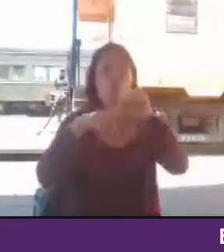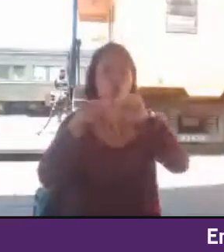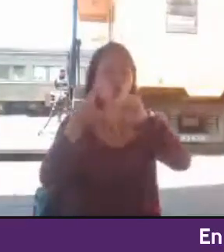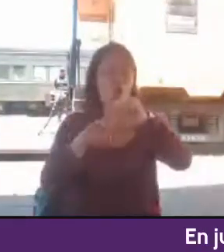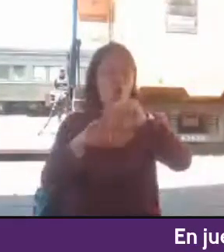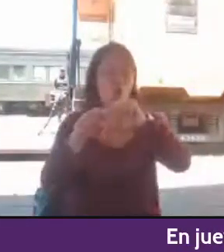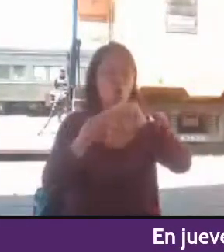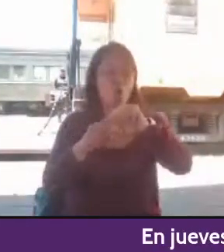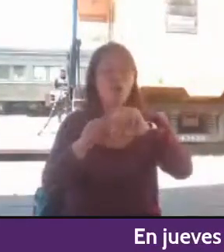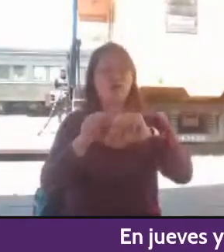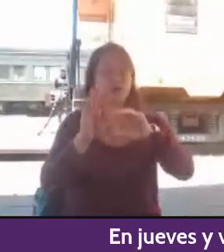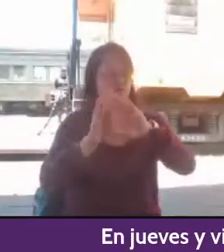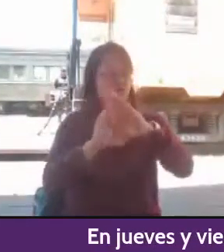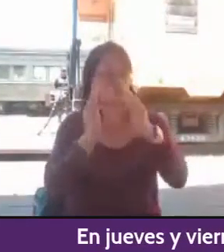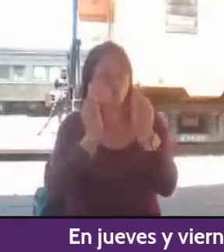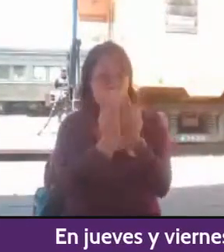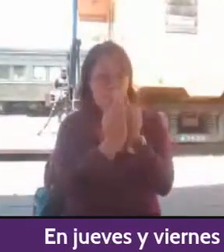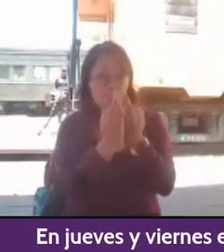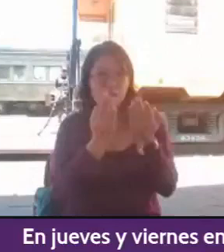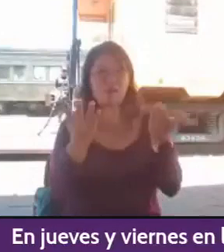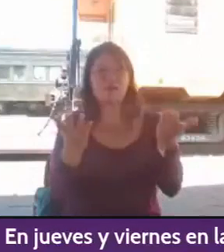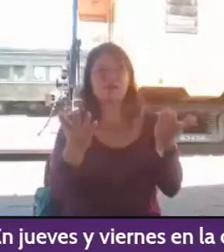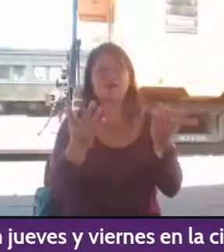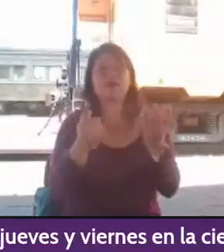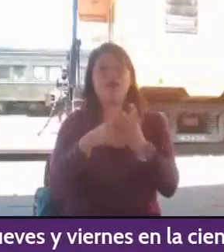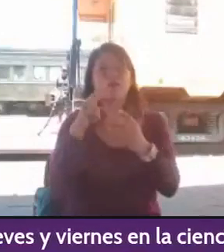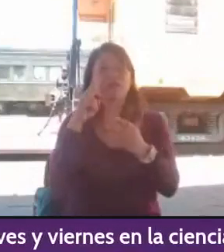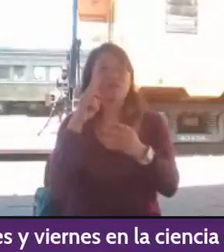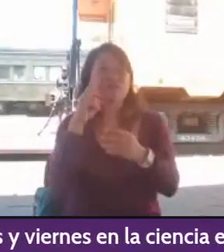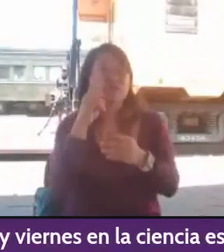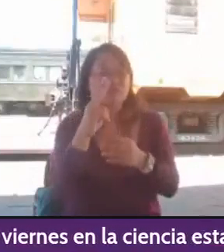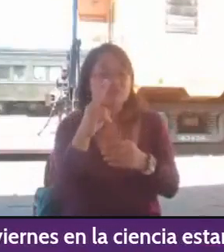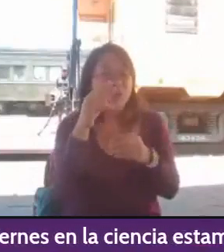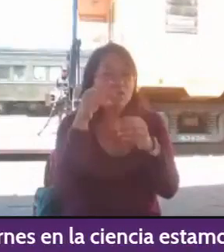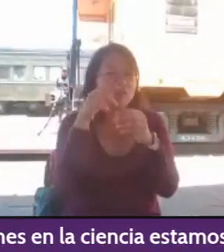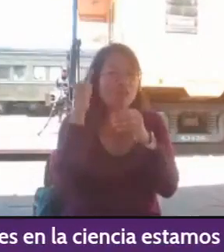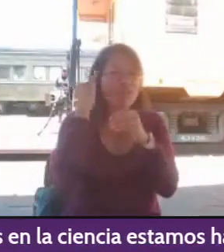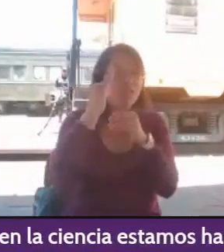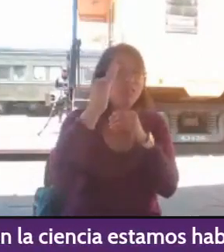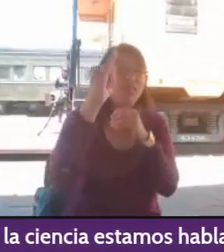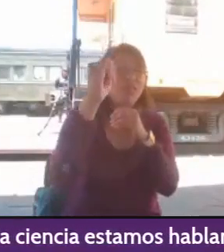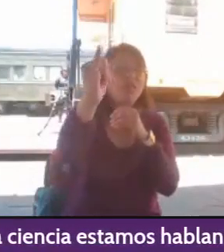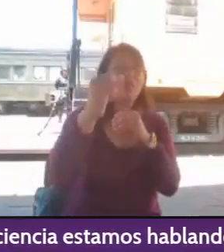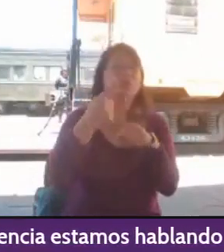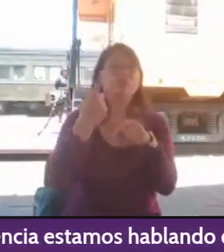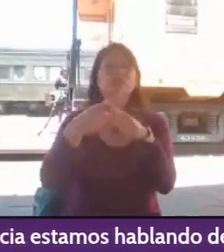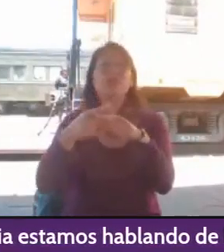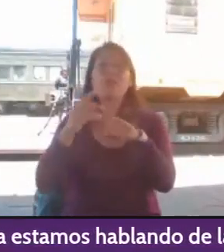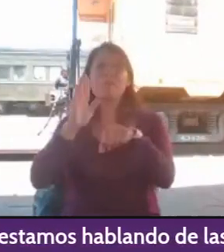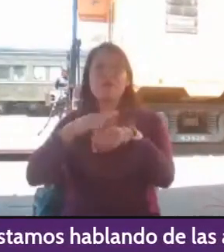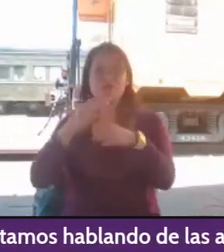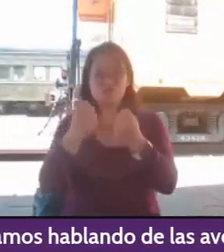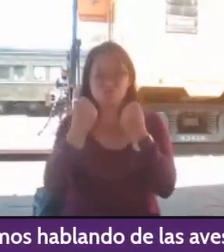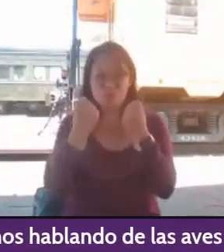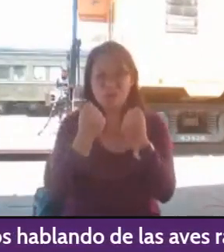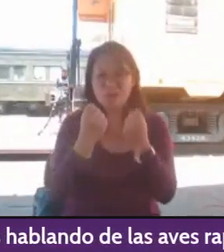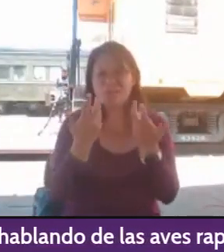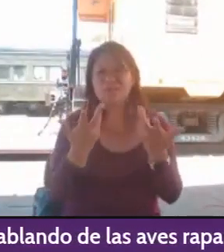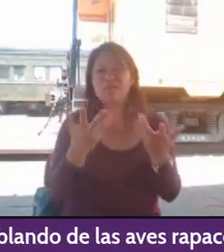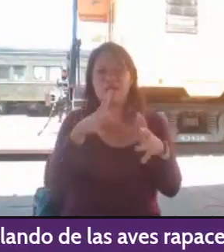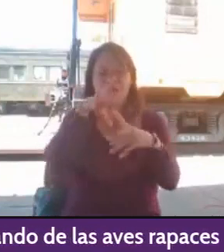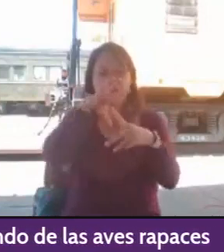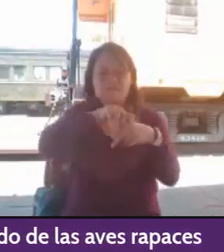la variación de ambientes, la vista, quién ve mejor, quién escucha mejor, quién tiene más fuerza, que pueden apretar más fuerte con la